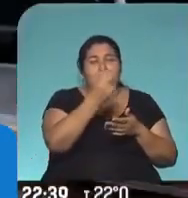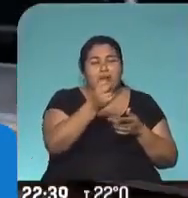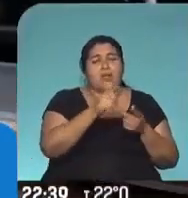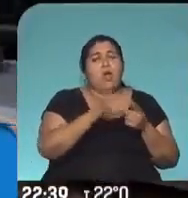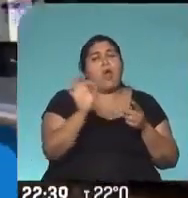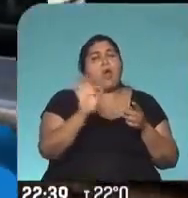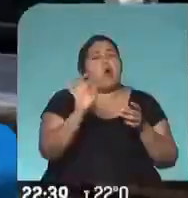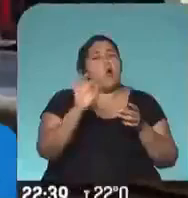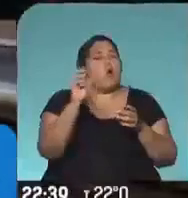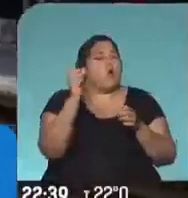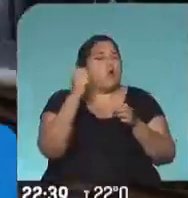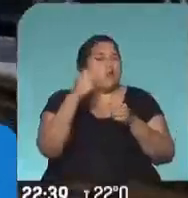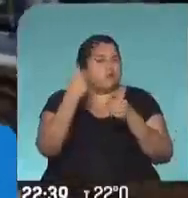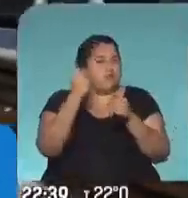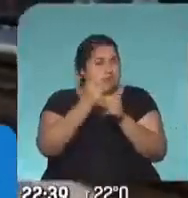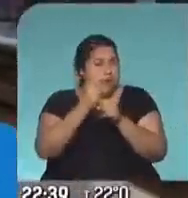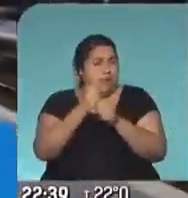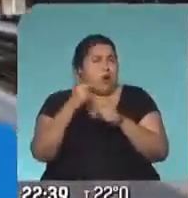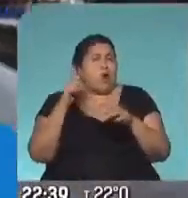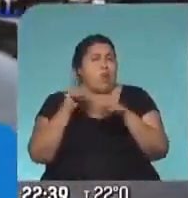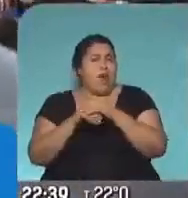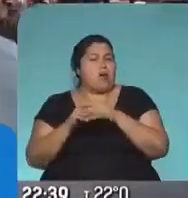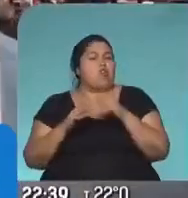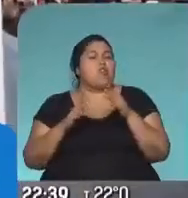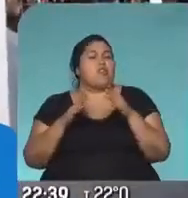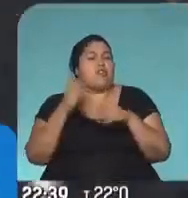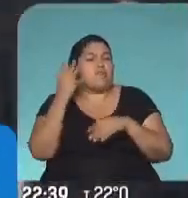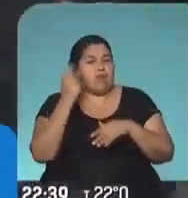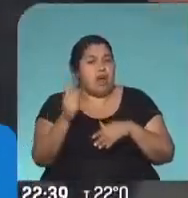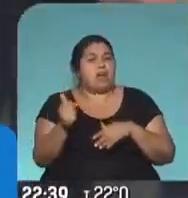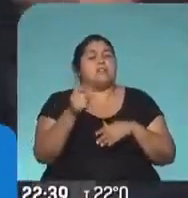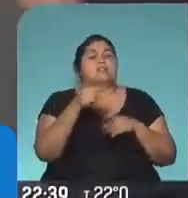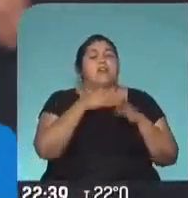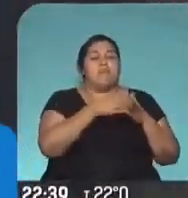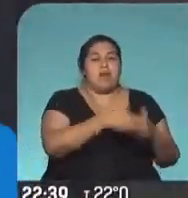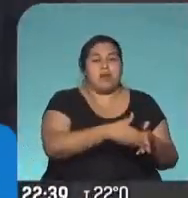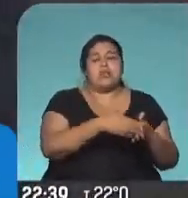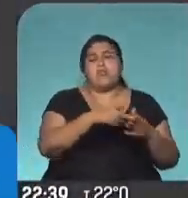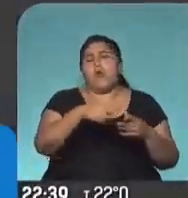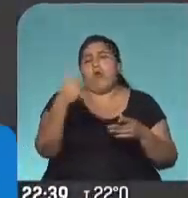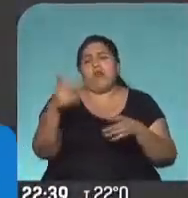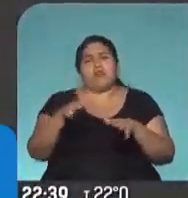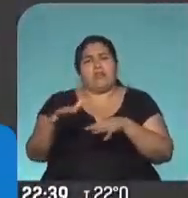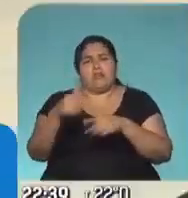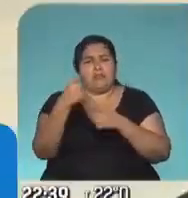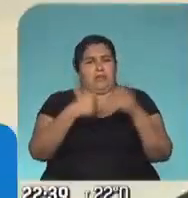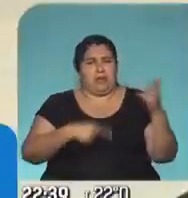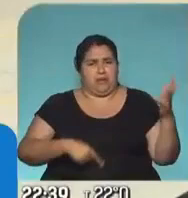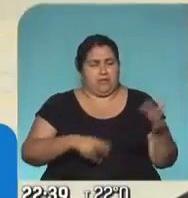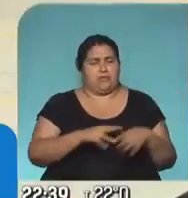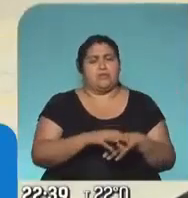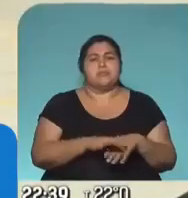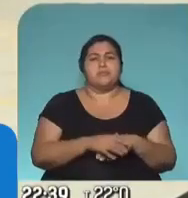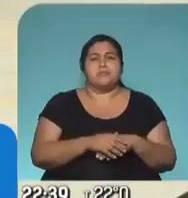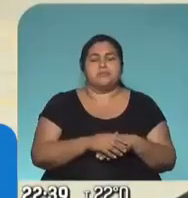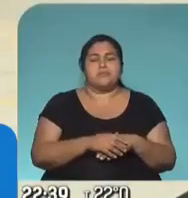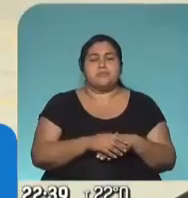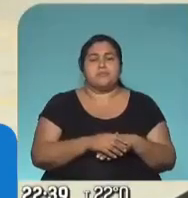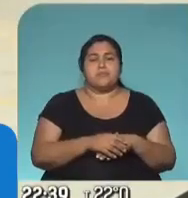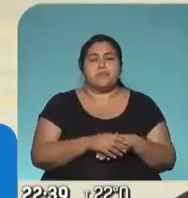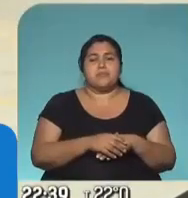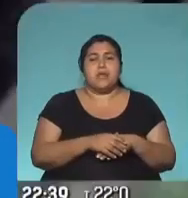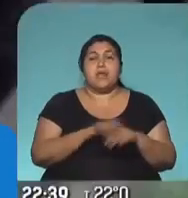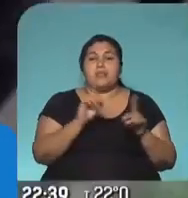Ópera de París, el Banco de Francia, los notarios y los marinos, entre otras actividades. Además de fusionar